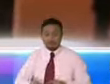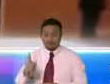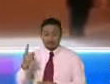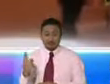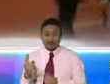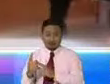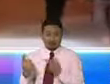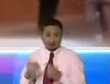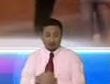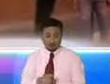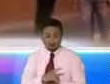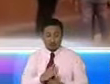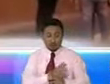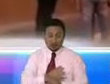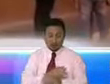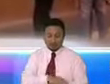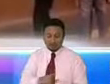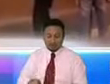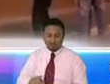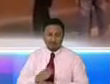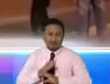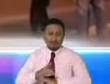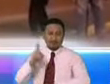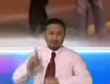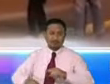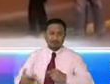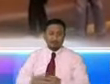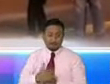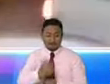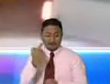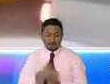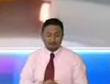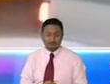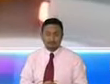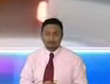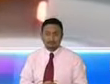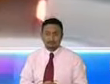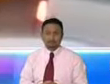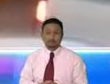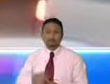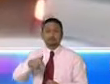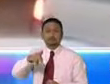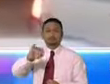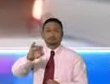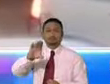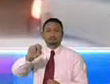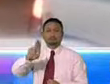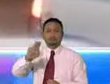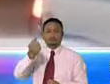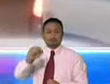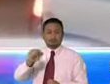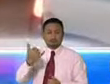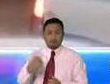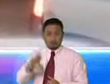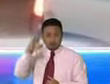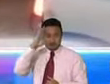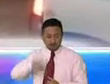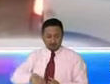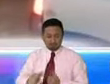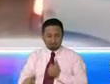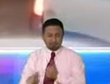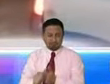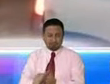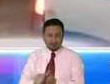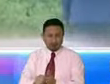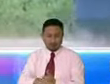pudo impedir que dispare a la mujer y luego acabe con su vida. A alias Picuazo, la policía como que le pisa los talones. Seguramente donde